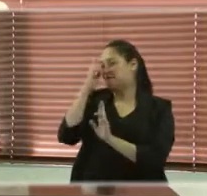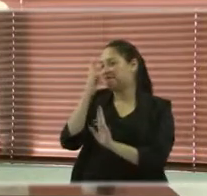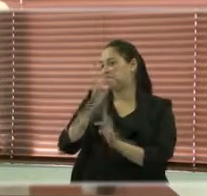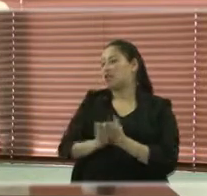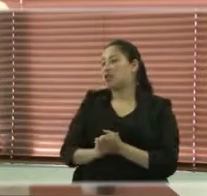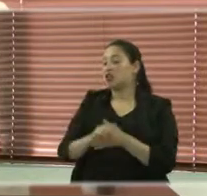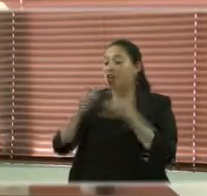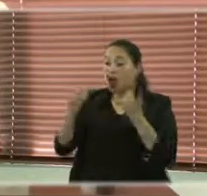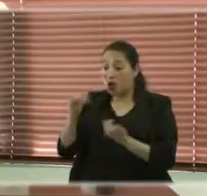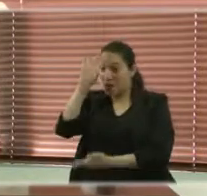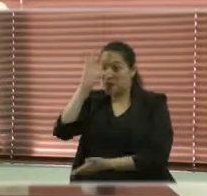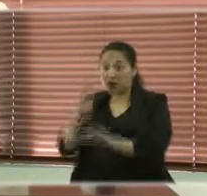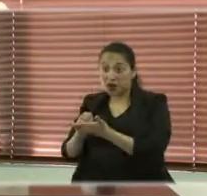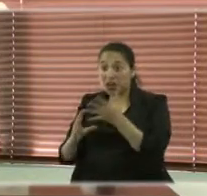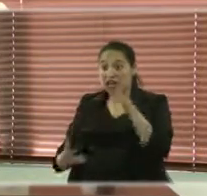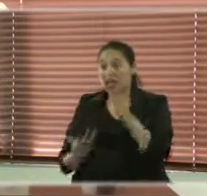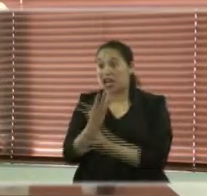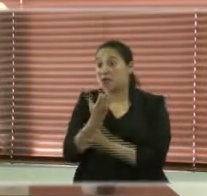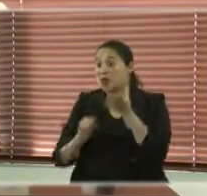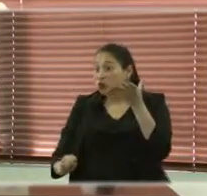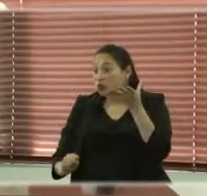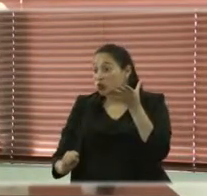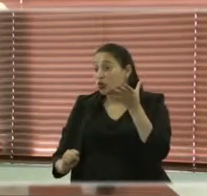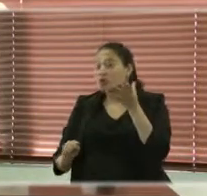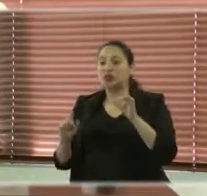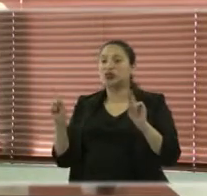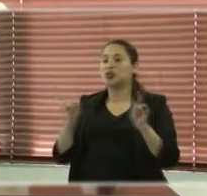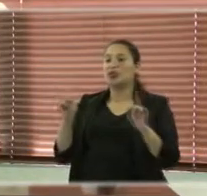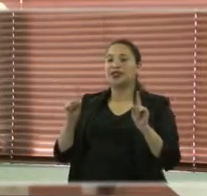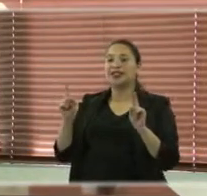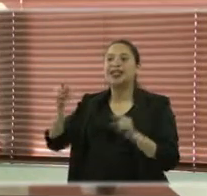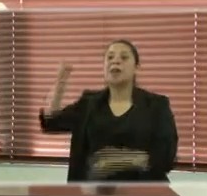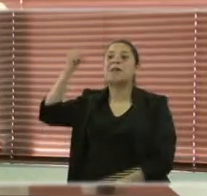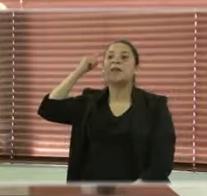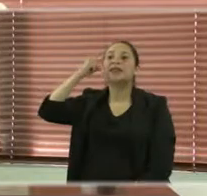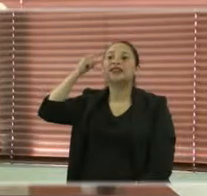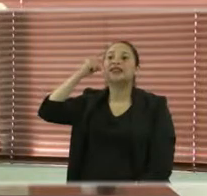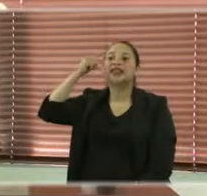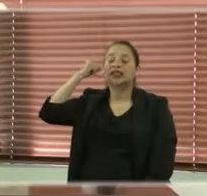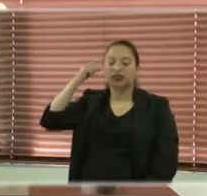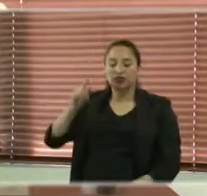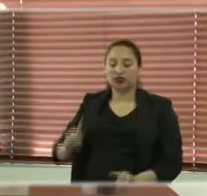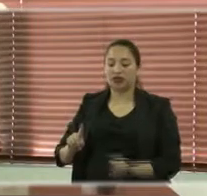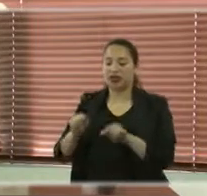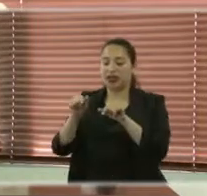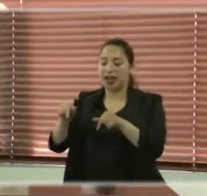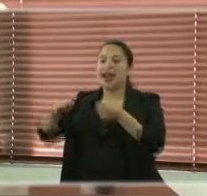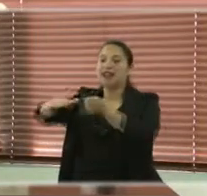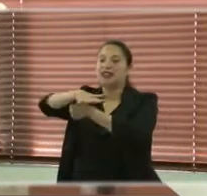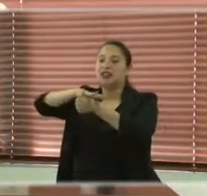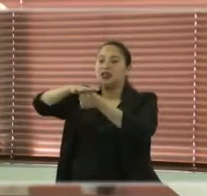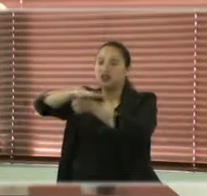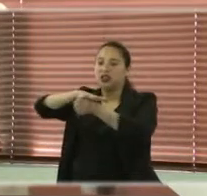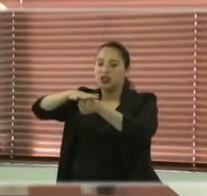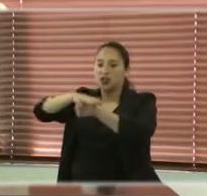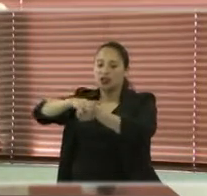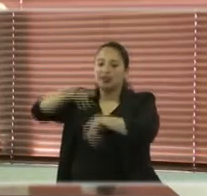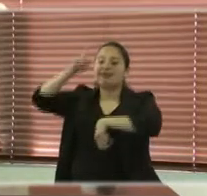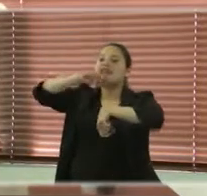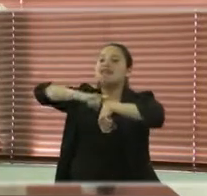sí sino que se estaba considerando esa diferenciación de los plazos